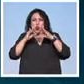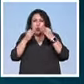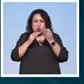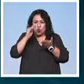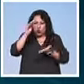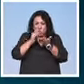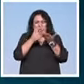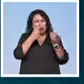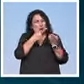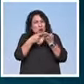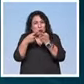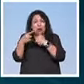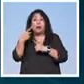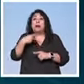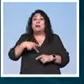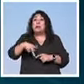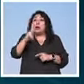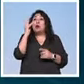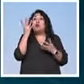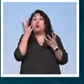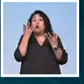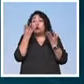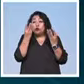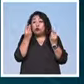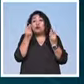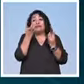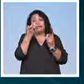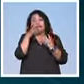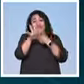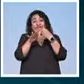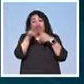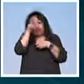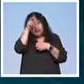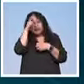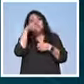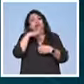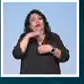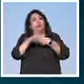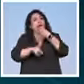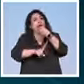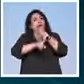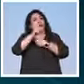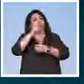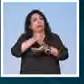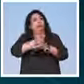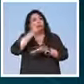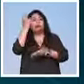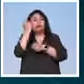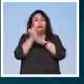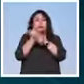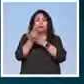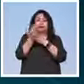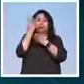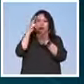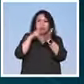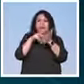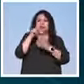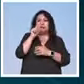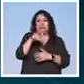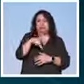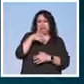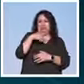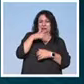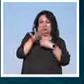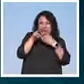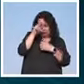tamaños sin embargo muchos tipos de estos están en grandes problemas pues un estudio de 2020 estimó que